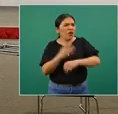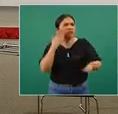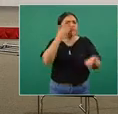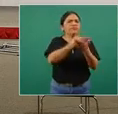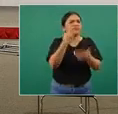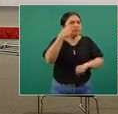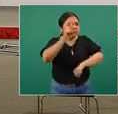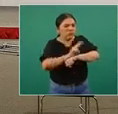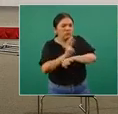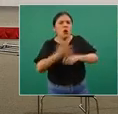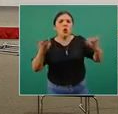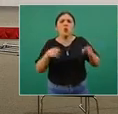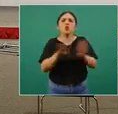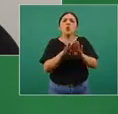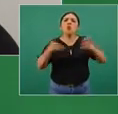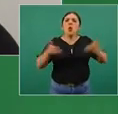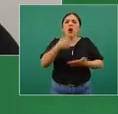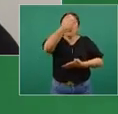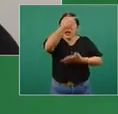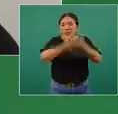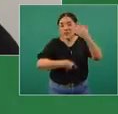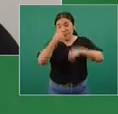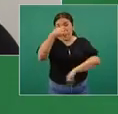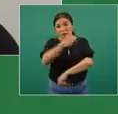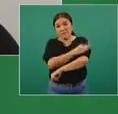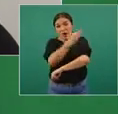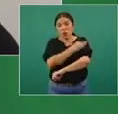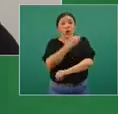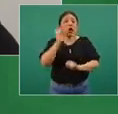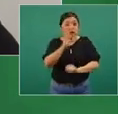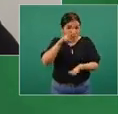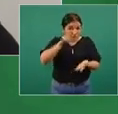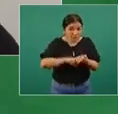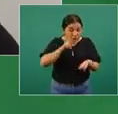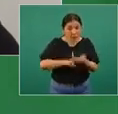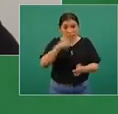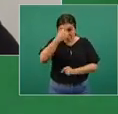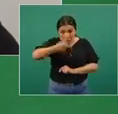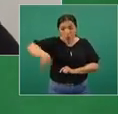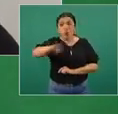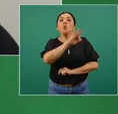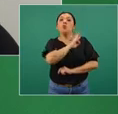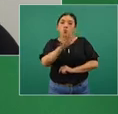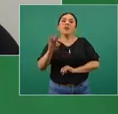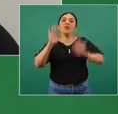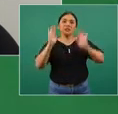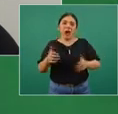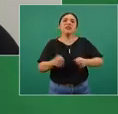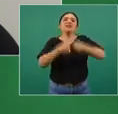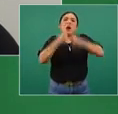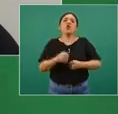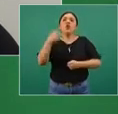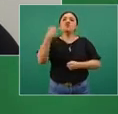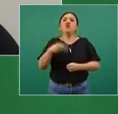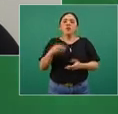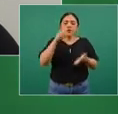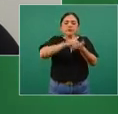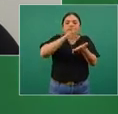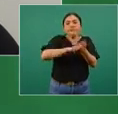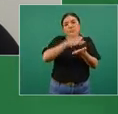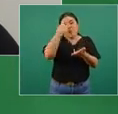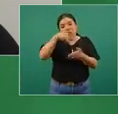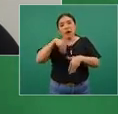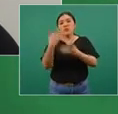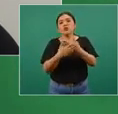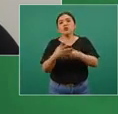están llevando a cabo el registro de la validación para que obviamente pueda estar de seguro su nombre inscrito